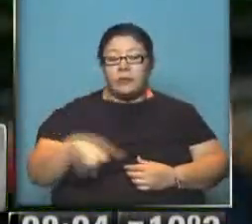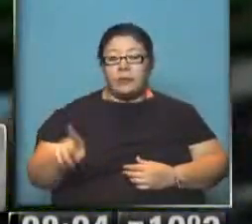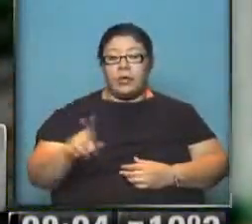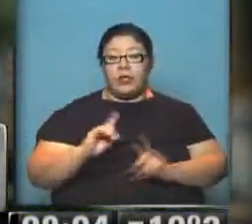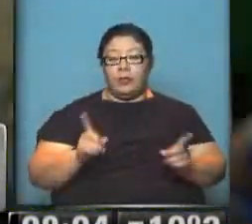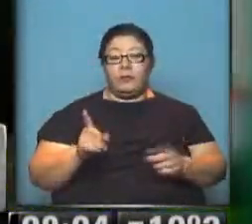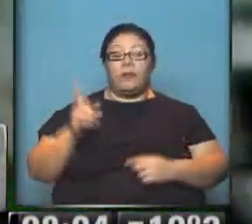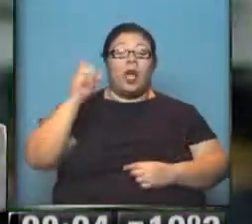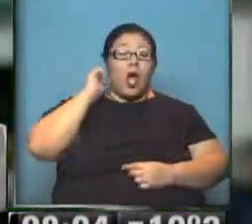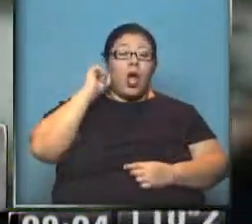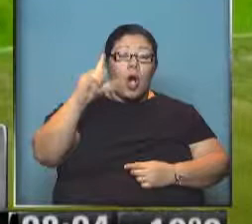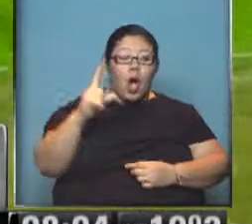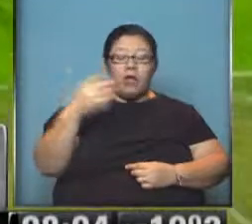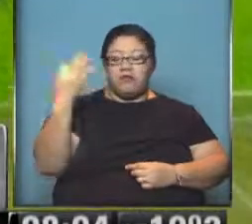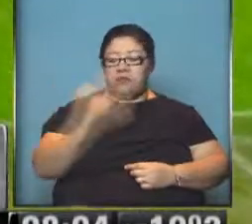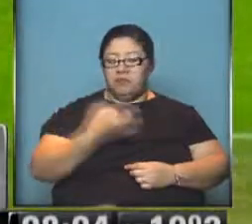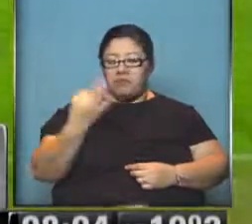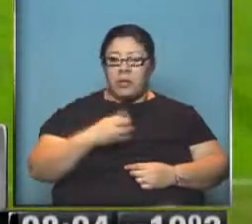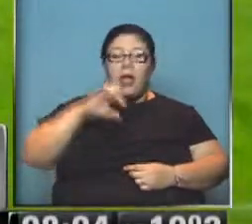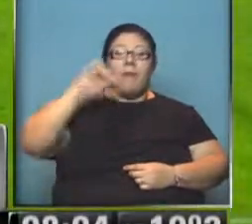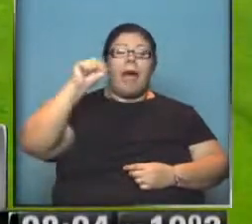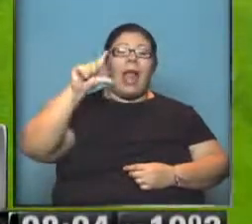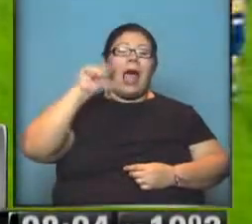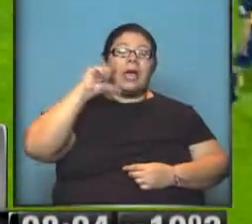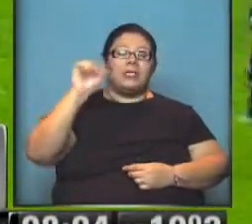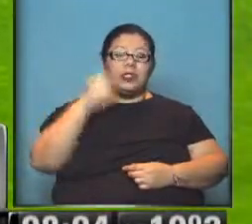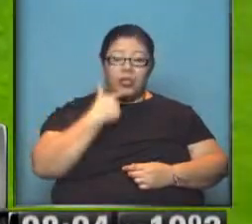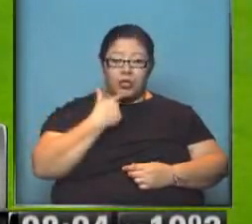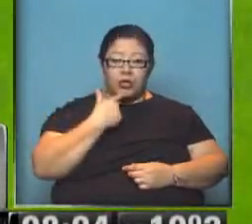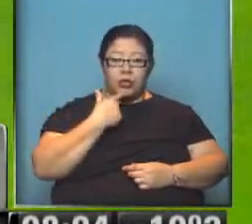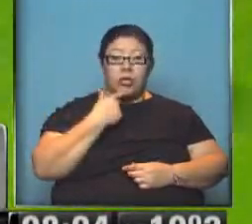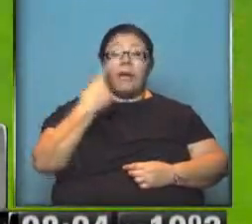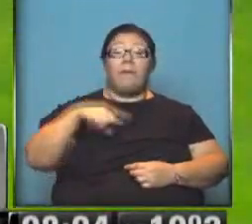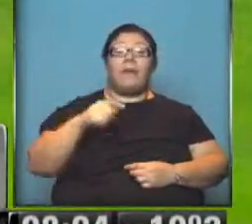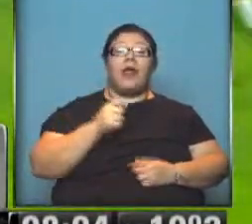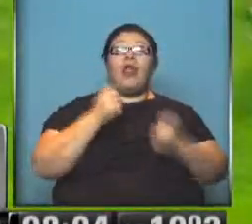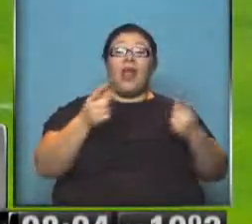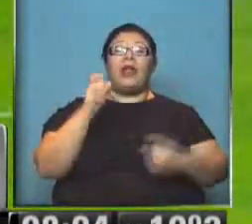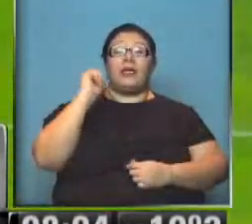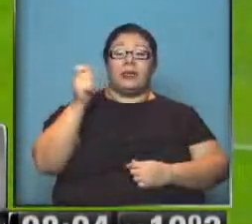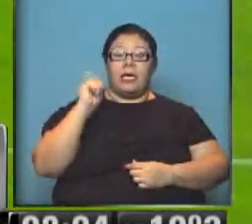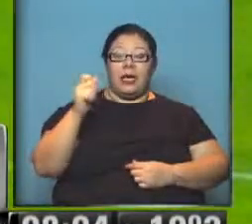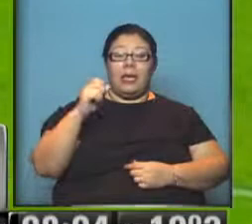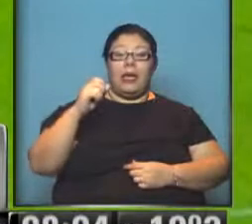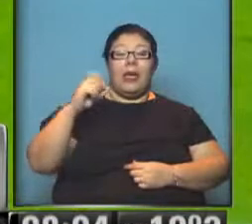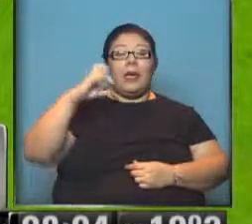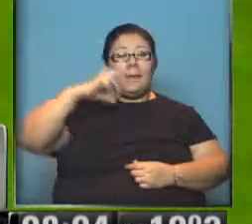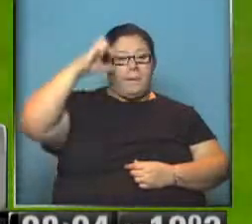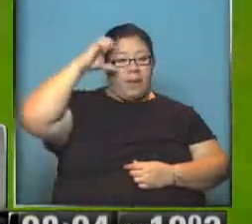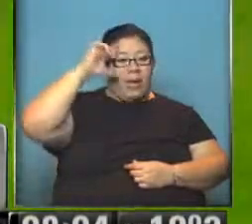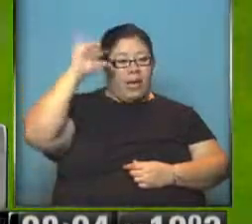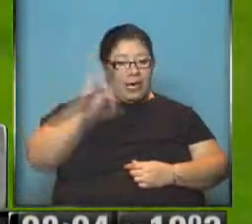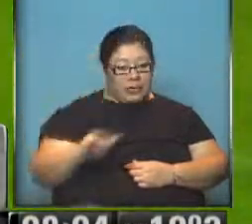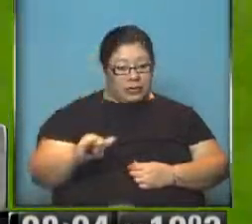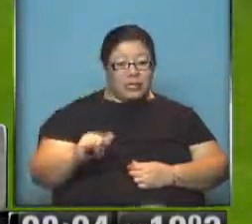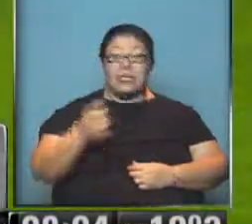gol, muy buena definición de Sebastián Palacios, pero mejor asistencia ¿de quién? De este hombre, de Pablo Pérez. De Pablo Pérez, cuando no lo expulsan es buen jugador.